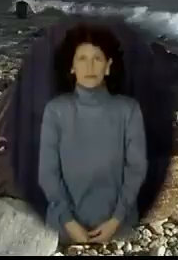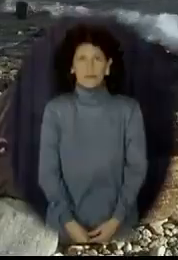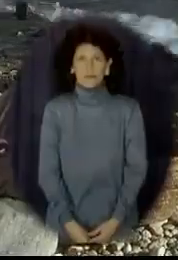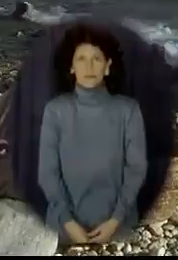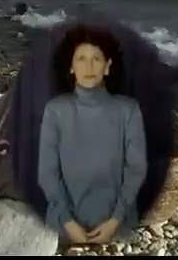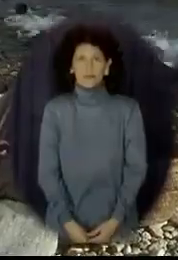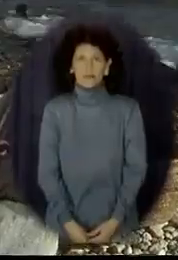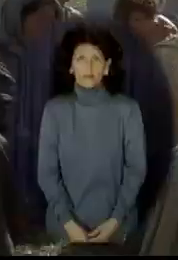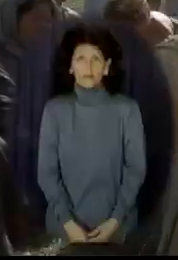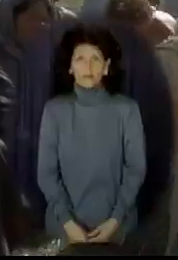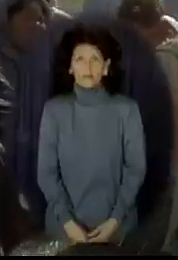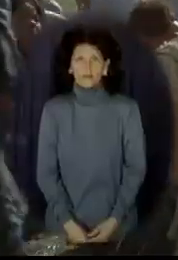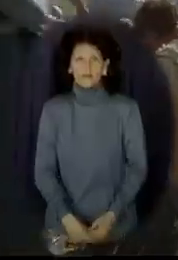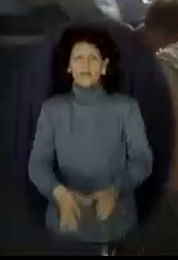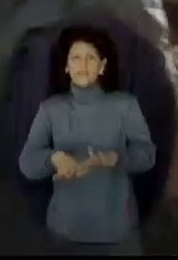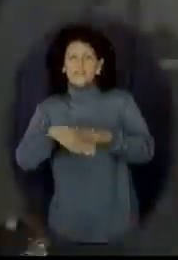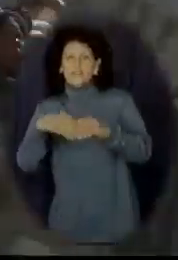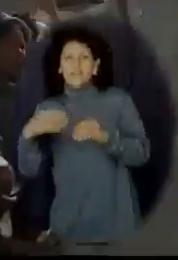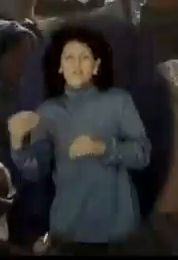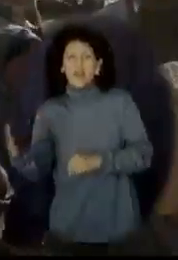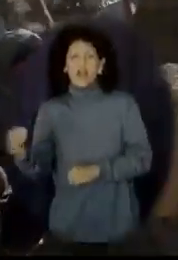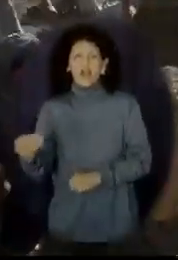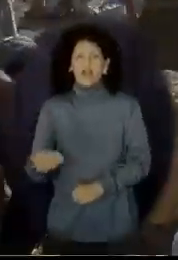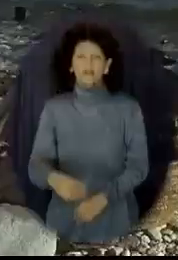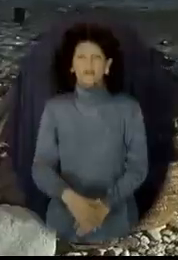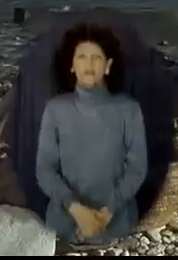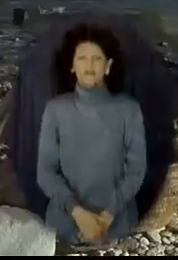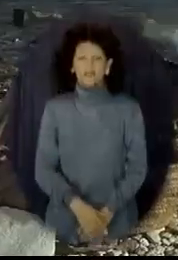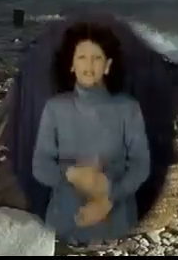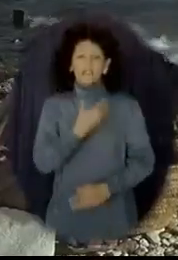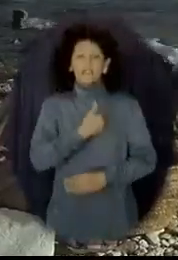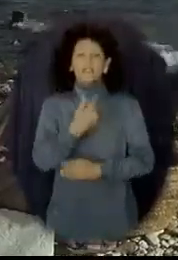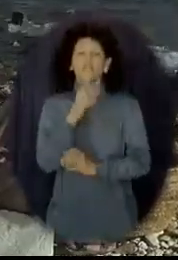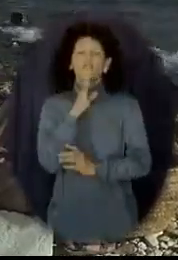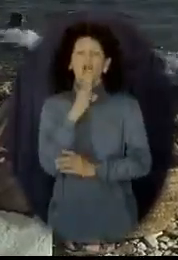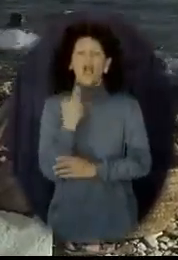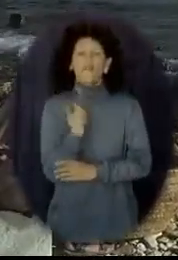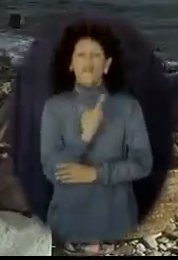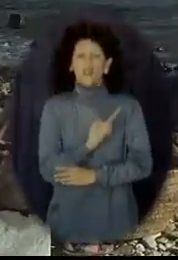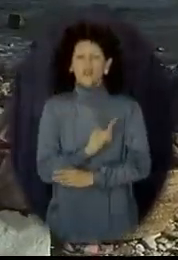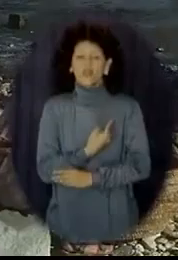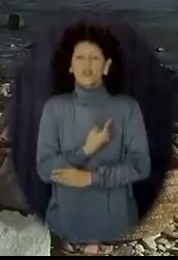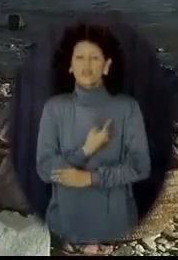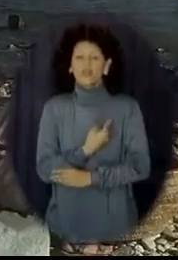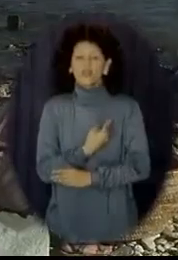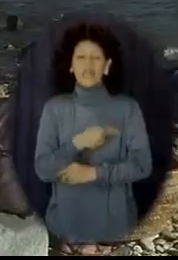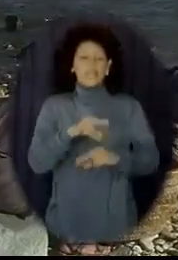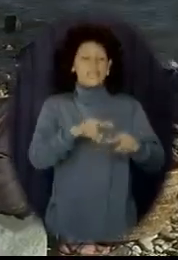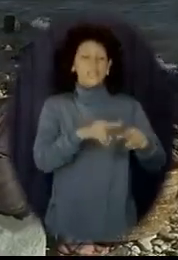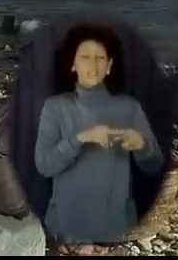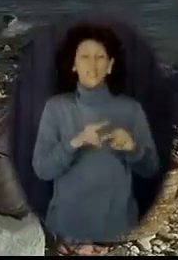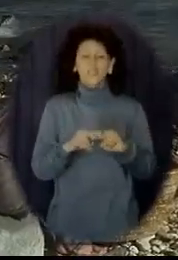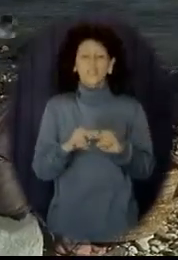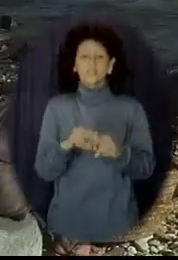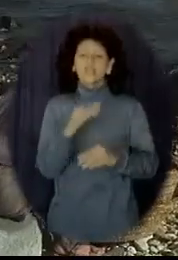Él no se va a ir, ¿verdad? Háblanos, señor. Dinos algo. Señor, háblanos. Háblanos, señor.